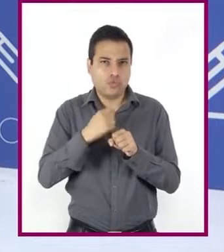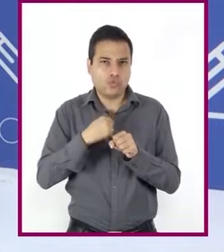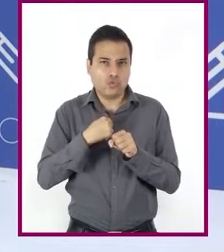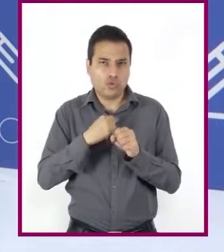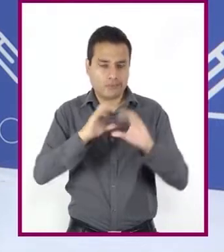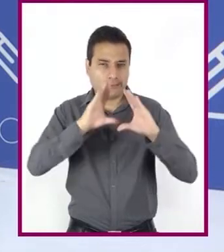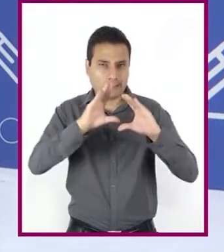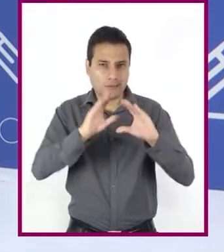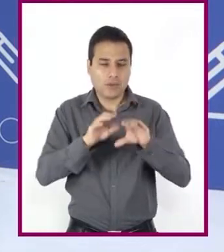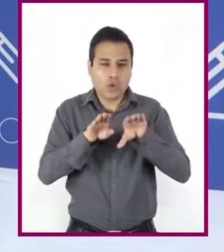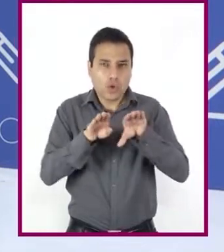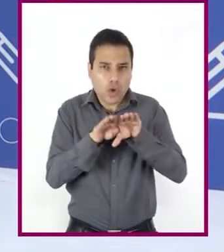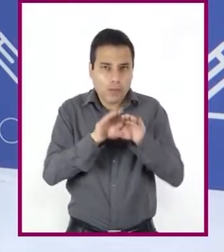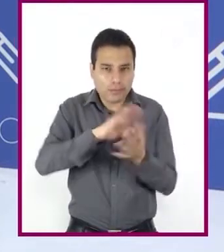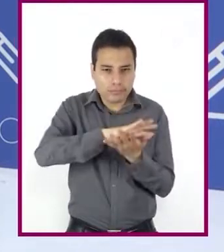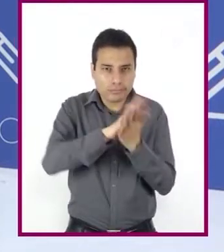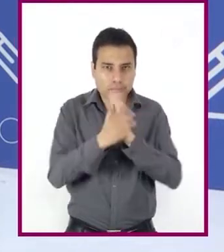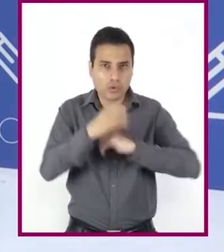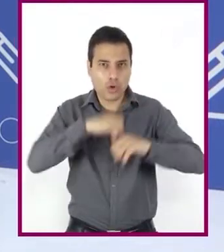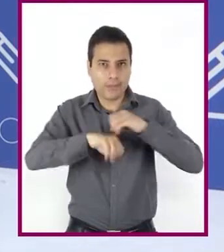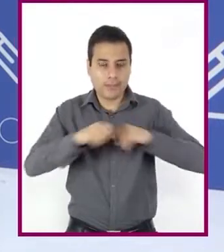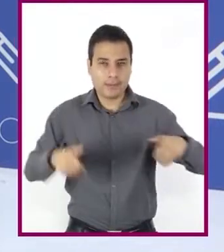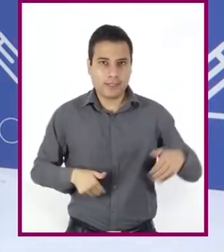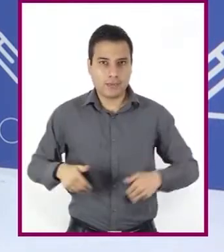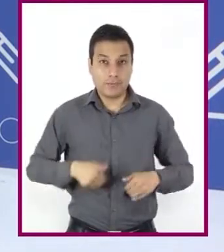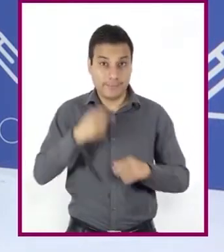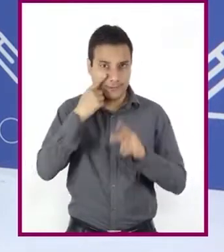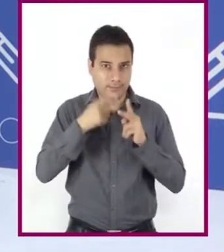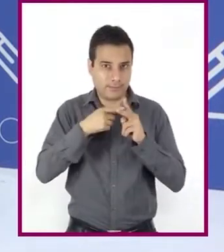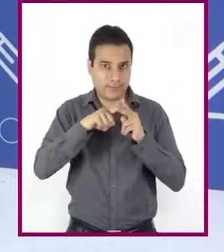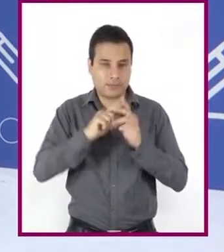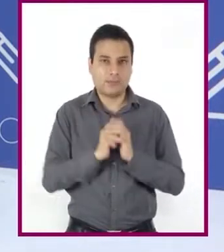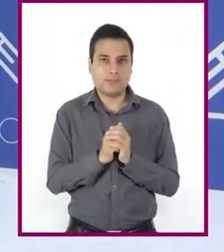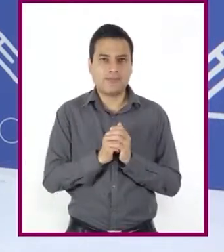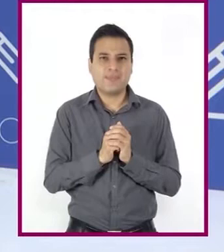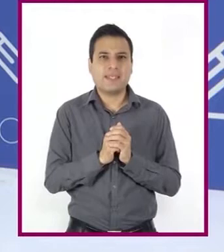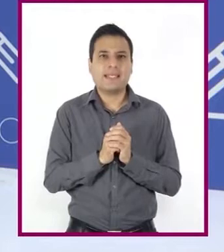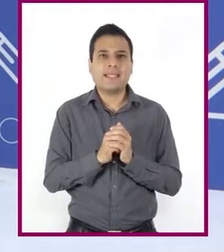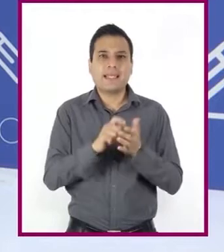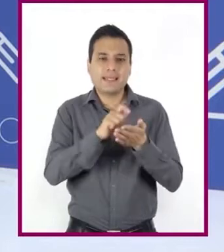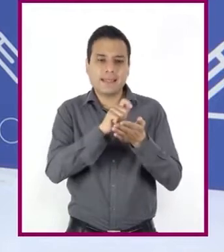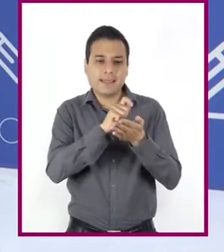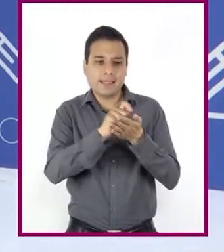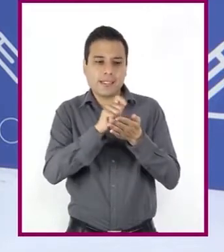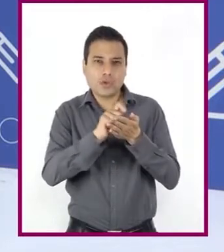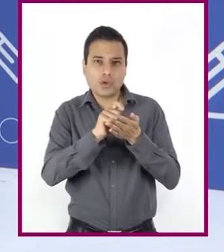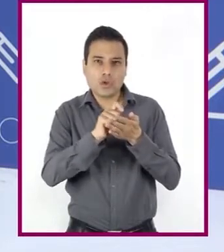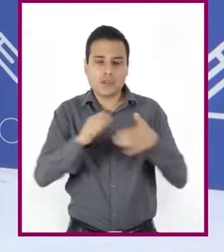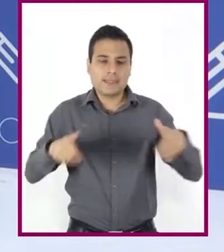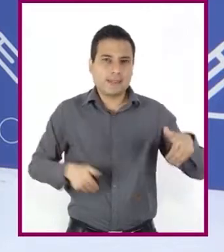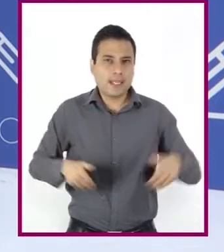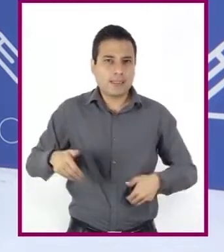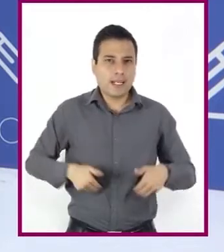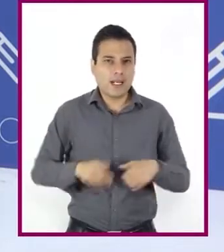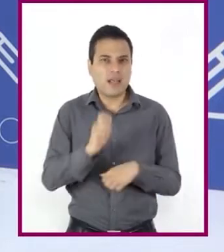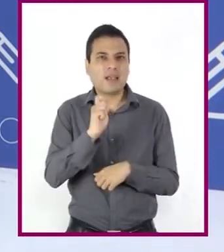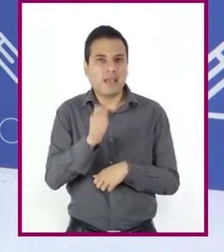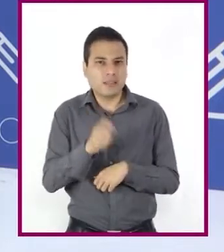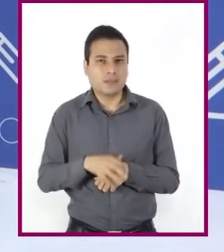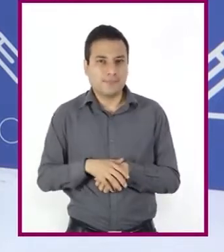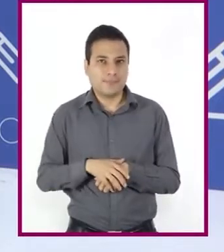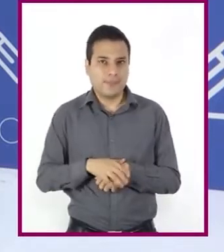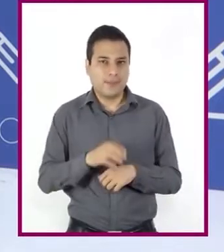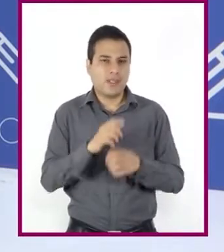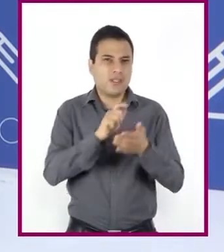texto teatral. Así que para empezar, profesora, ¿qué es un texto teatral y cuál es su diferencia con un texto